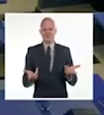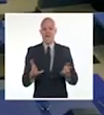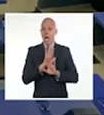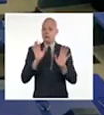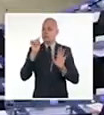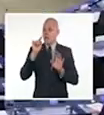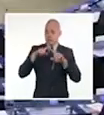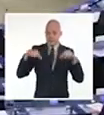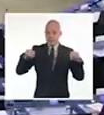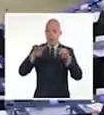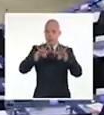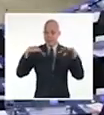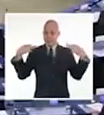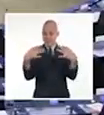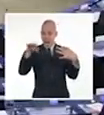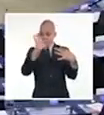del Parlamento Europeo.